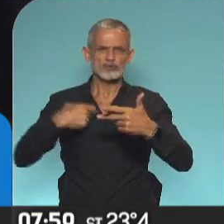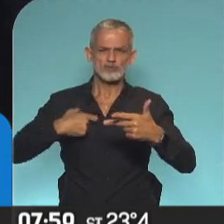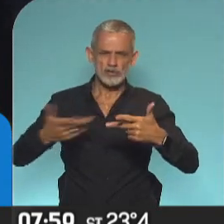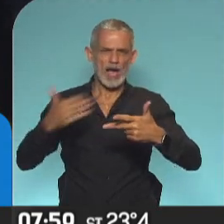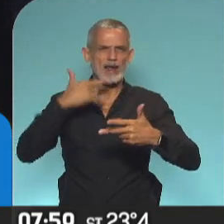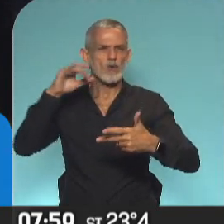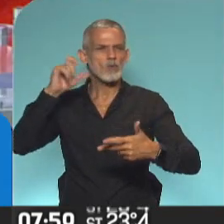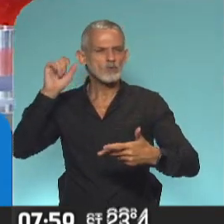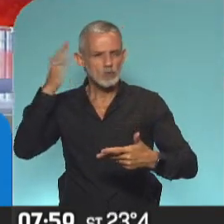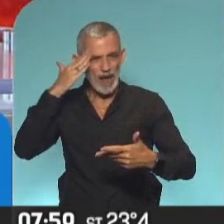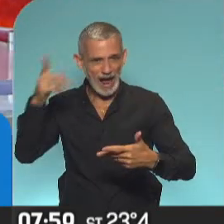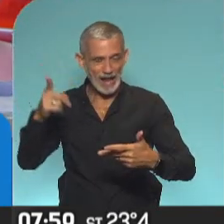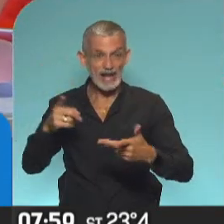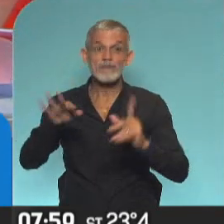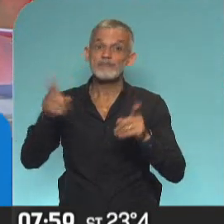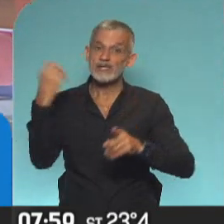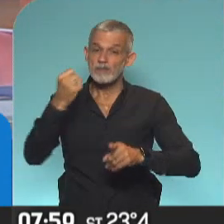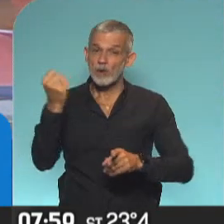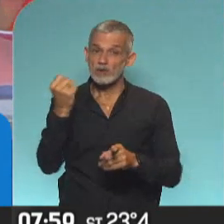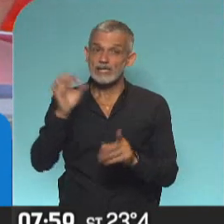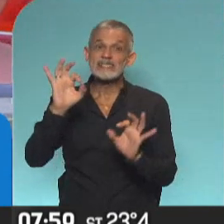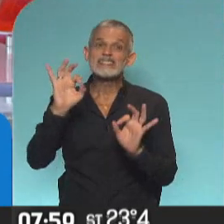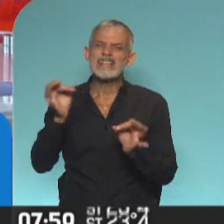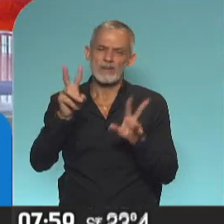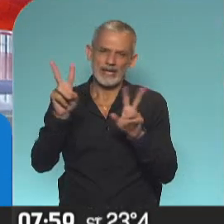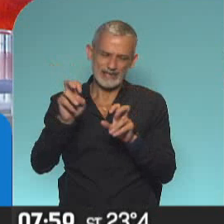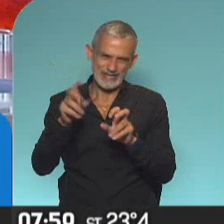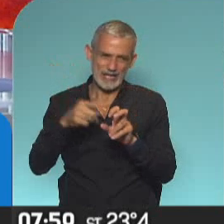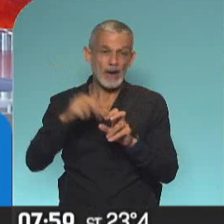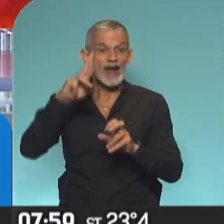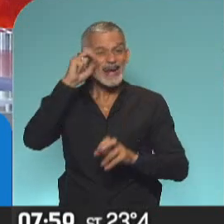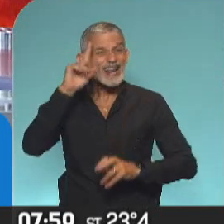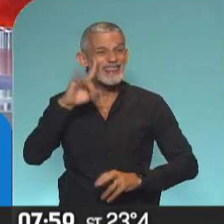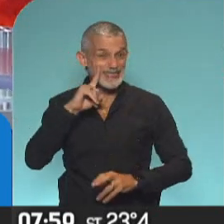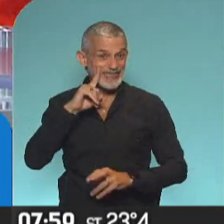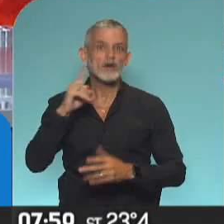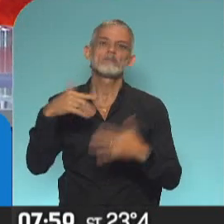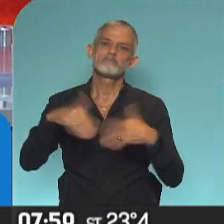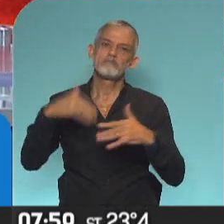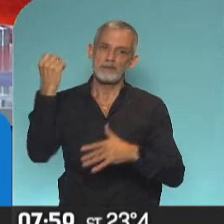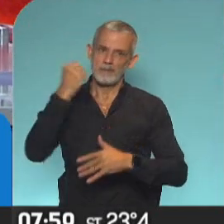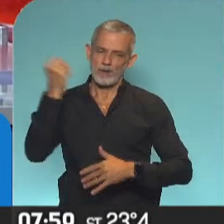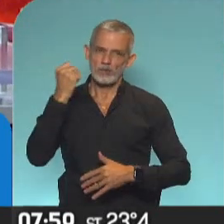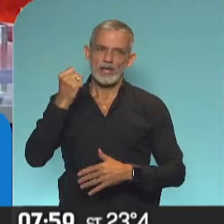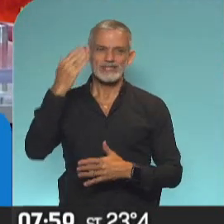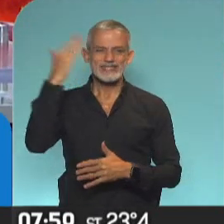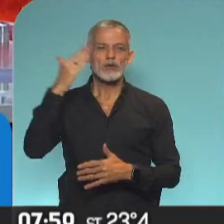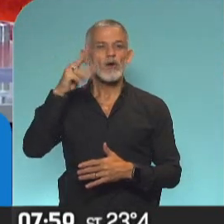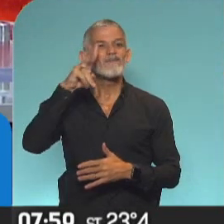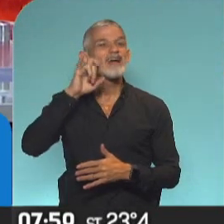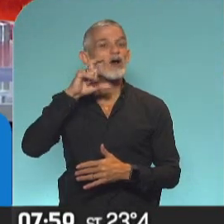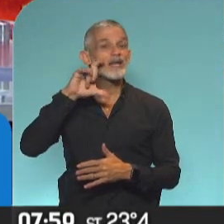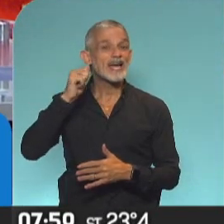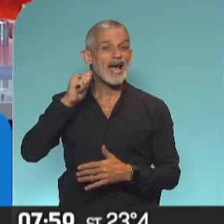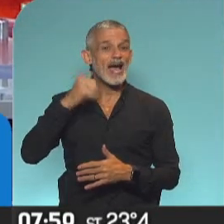lo cultural. Qué importante es hablar del tema sabiendo, y por eso la red, REDI, es importante. Y saludamos en este sentido a Verónica González, que durante